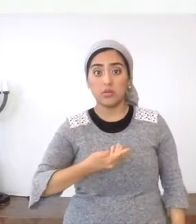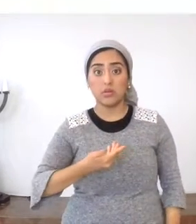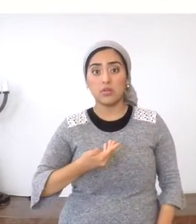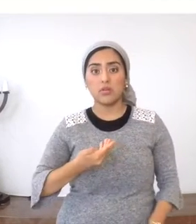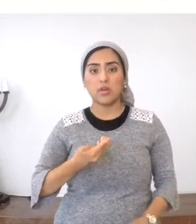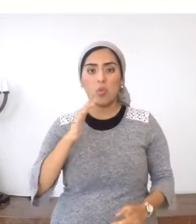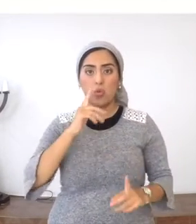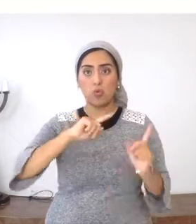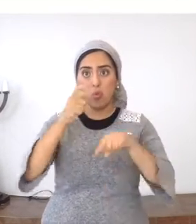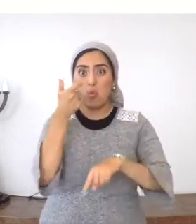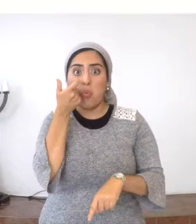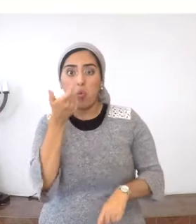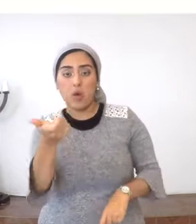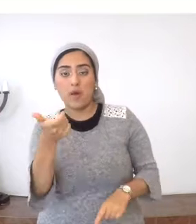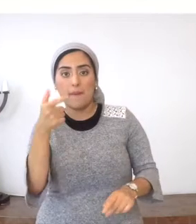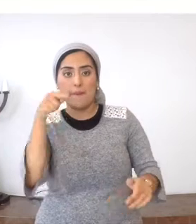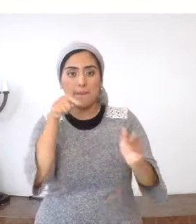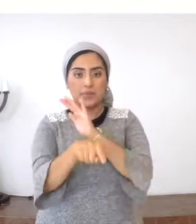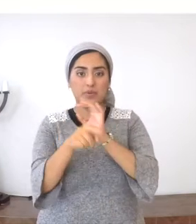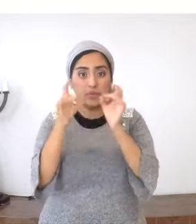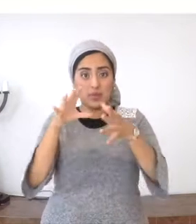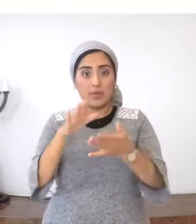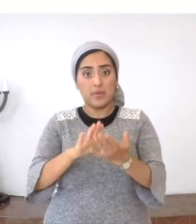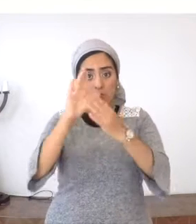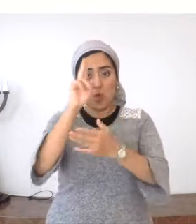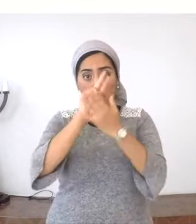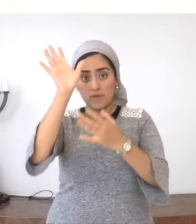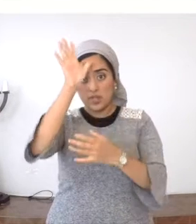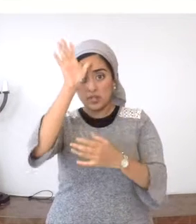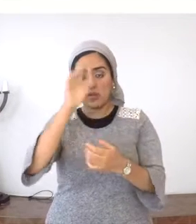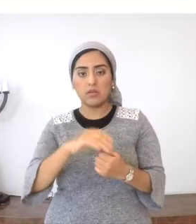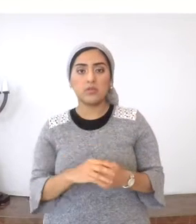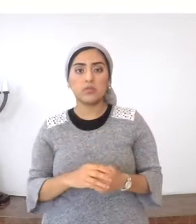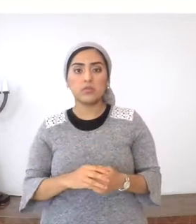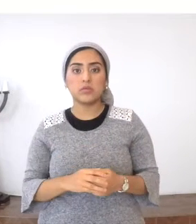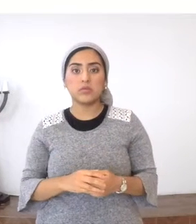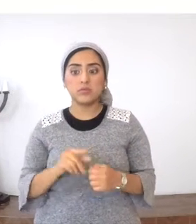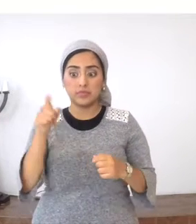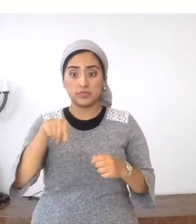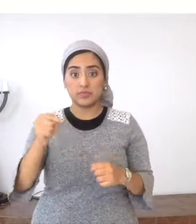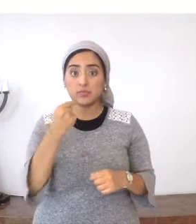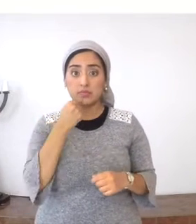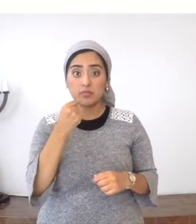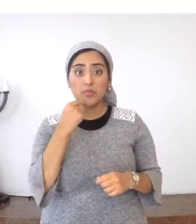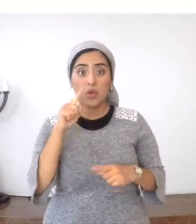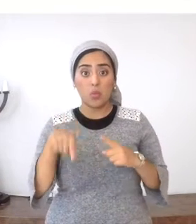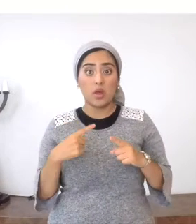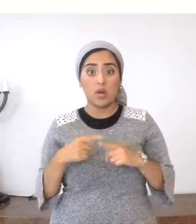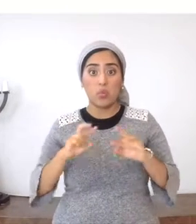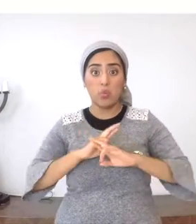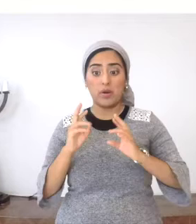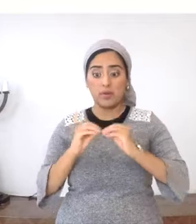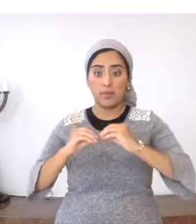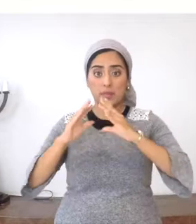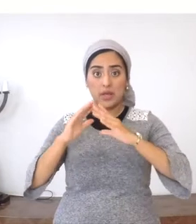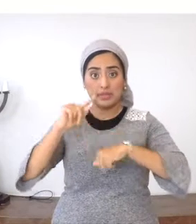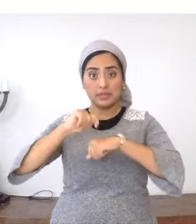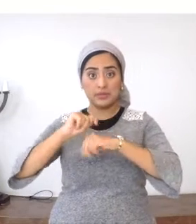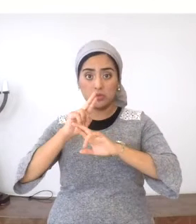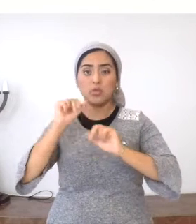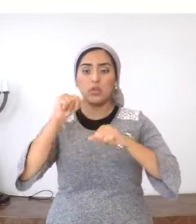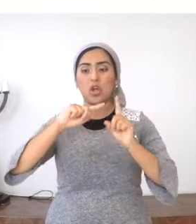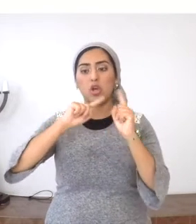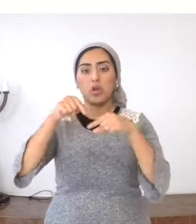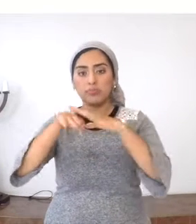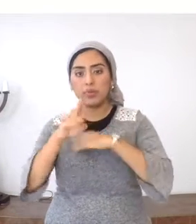La gente Que va a ser Invitada A este Este sacrificio Que es abominable Entre los ojos Del eterno Según ellos El